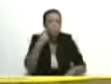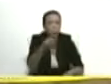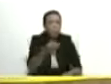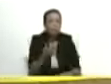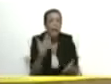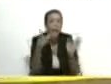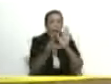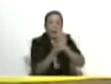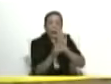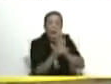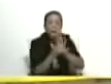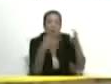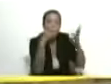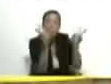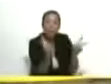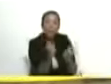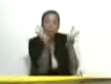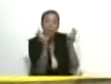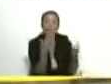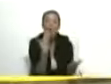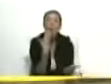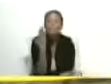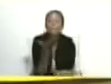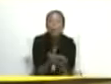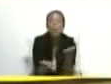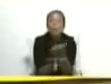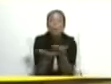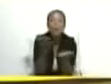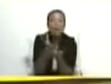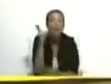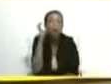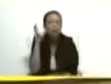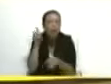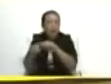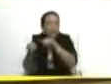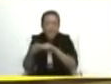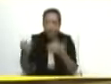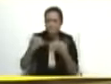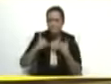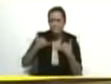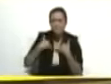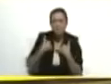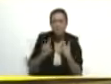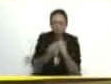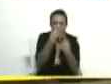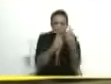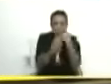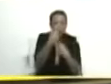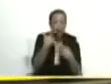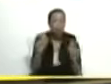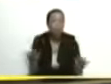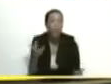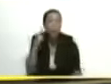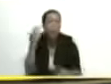las leyes, los temas, las propuestas, escuchar la crítica, la autocrítica, la propuesta del pueblo.